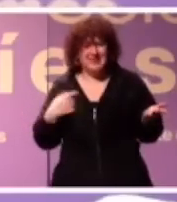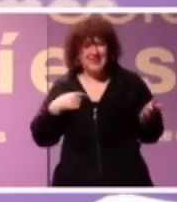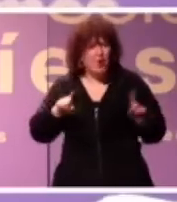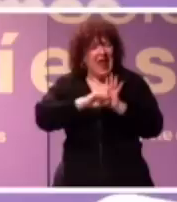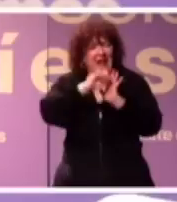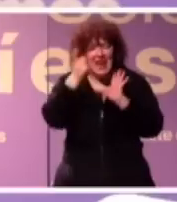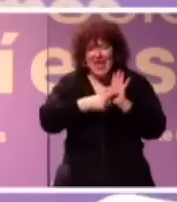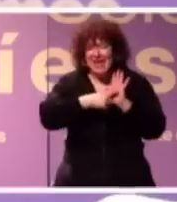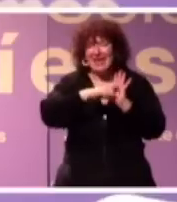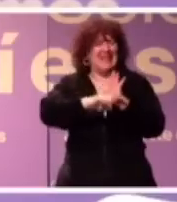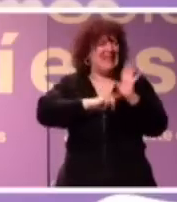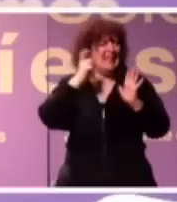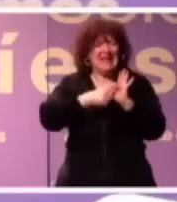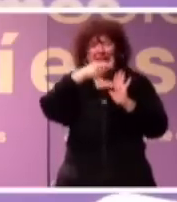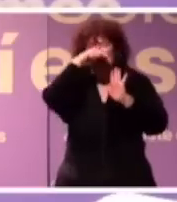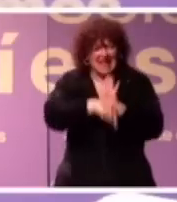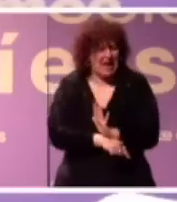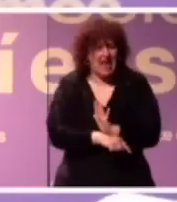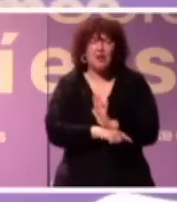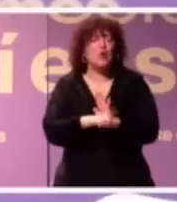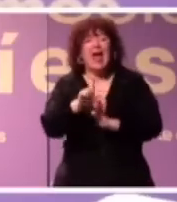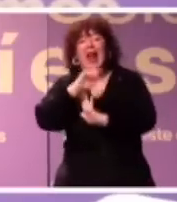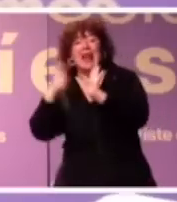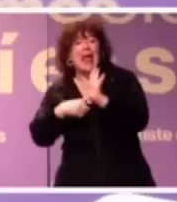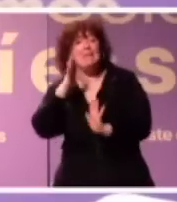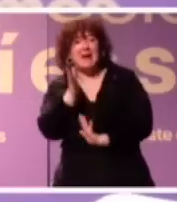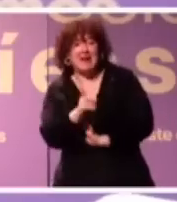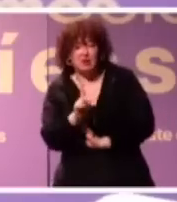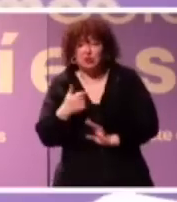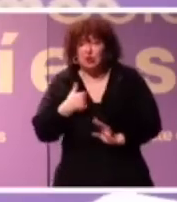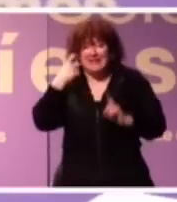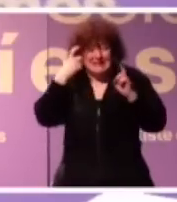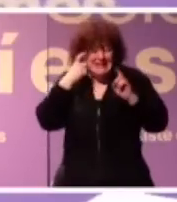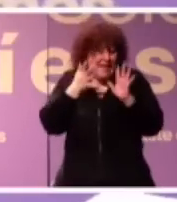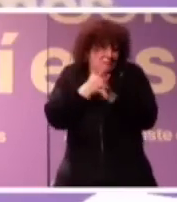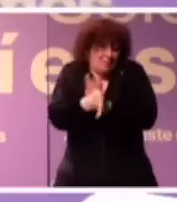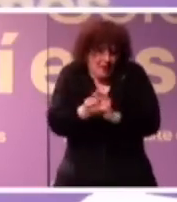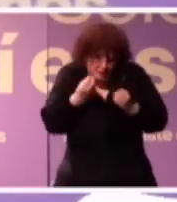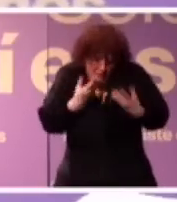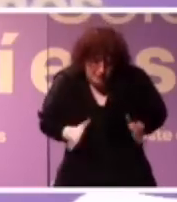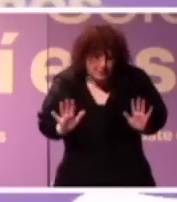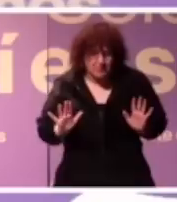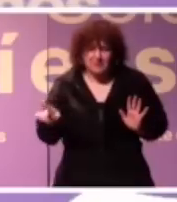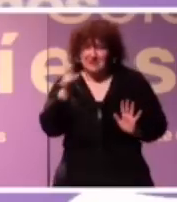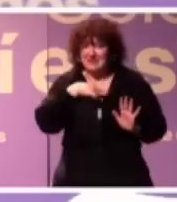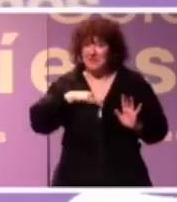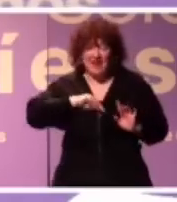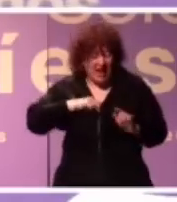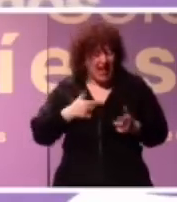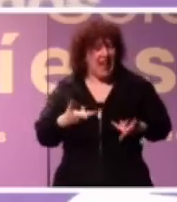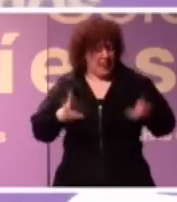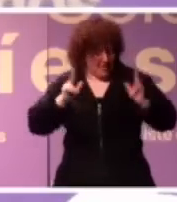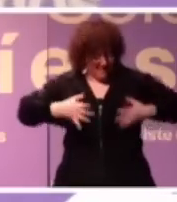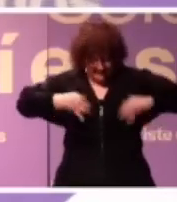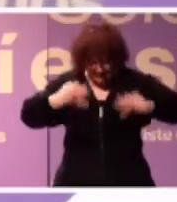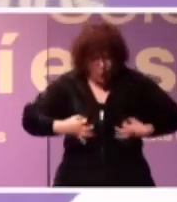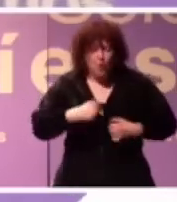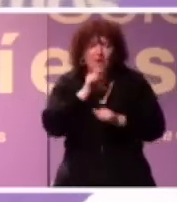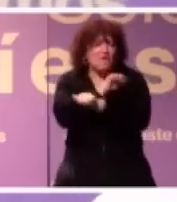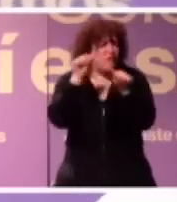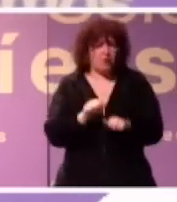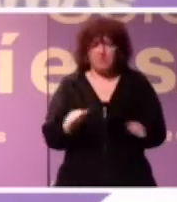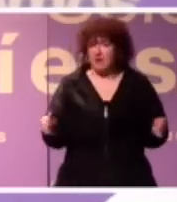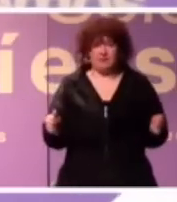que con una ley penal espero haberme explicado bien Es que es obvio que estamos más libres y más seguras también